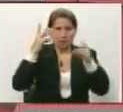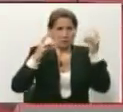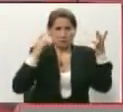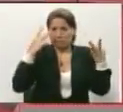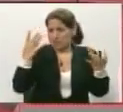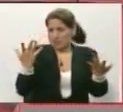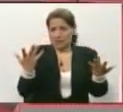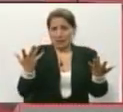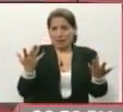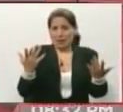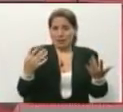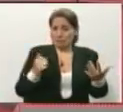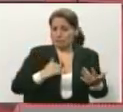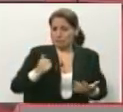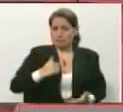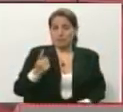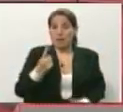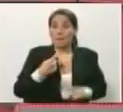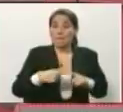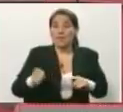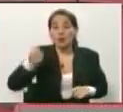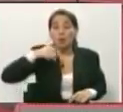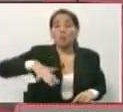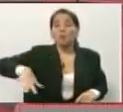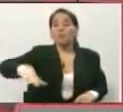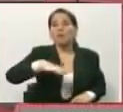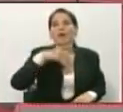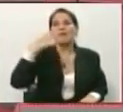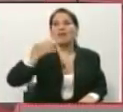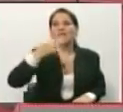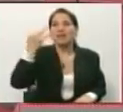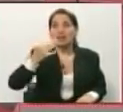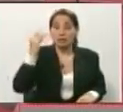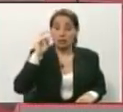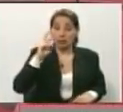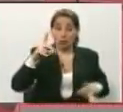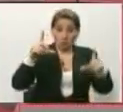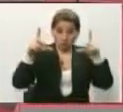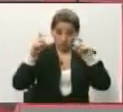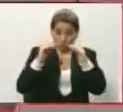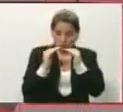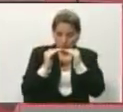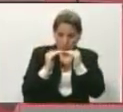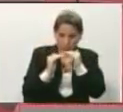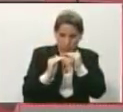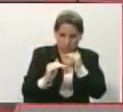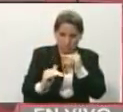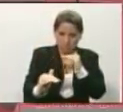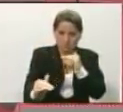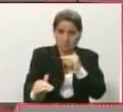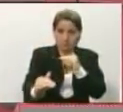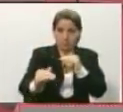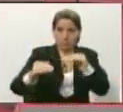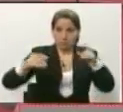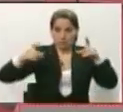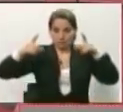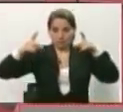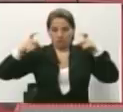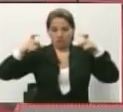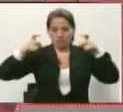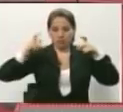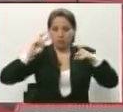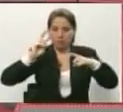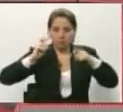inventar. No es como ellos toman la foto así. Planita. De arriba les da terror tomar una